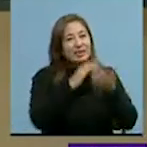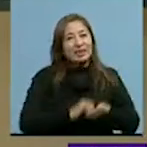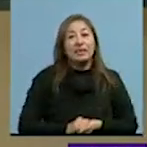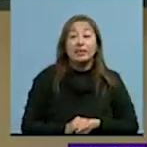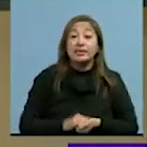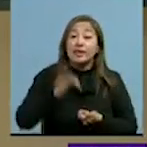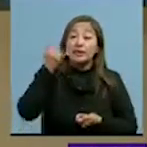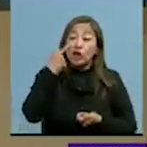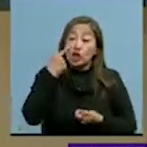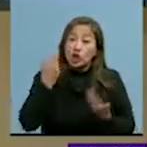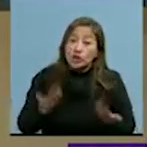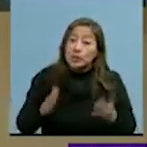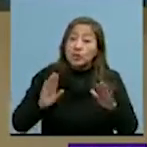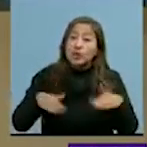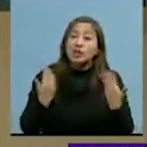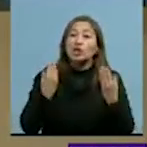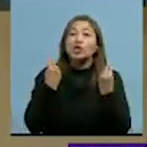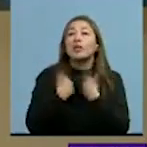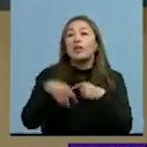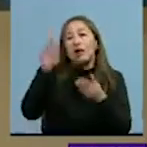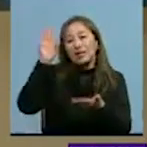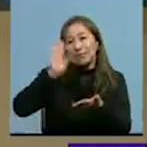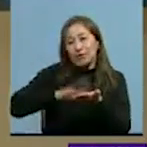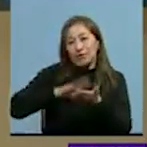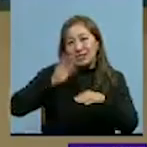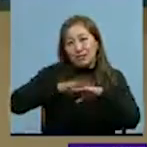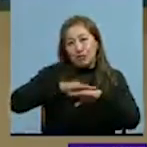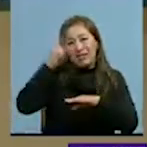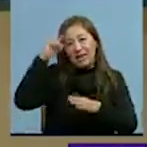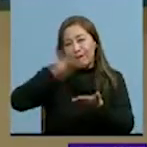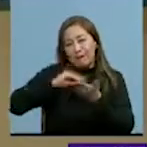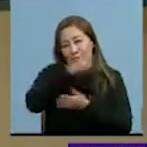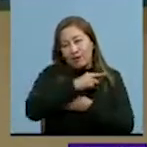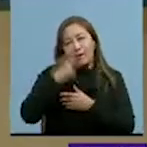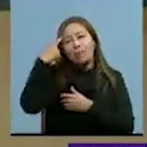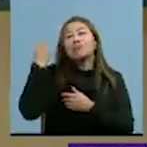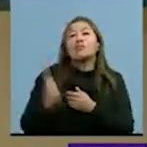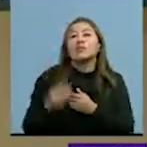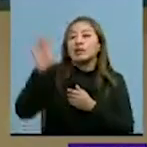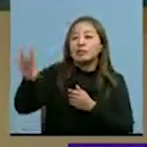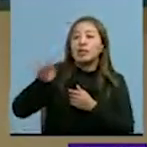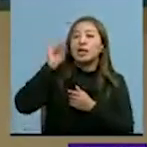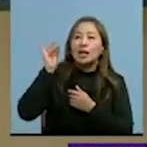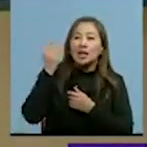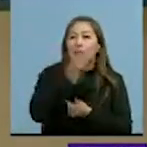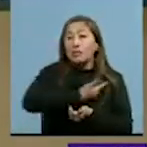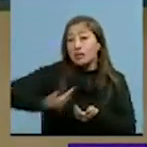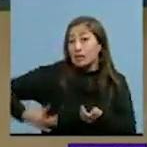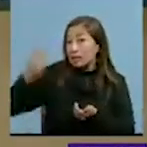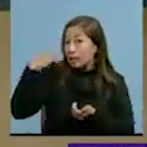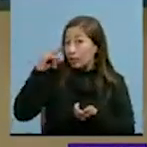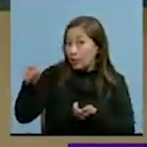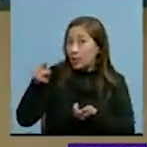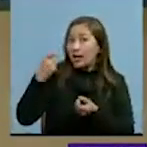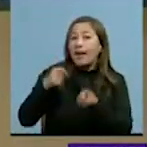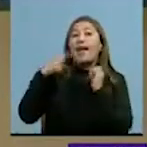gracias, Omar. Y ya conocimos entonces a través de la doctora también los motivos por los cuales se va a designar doctor